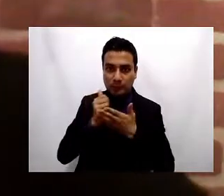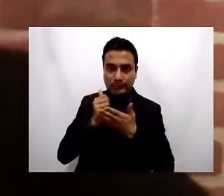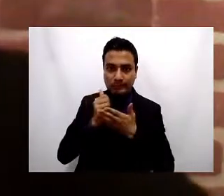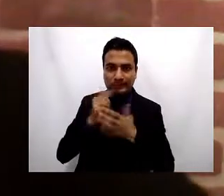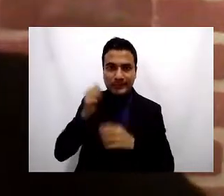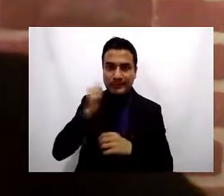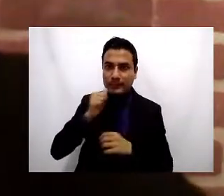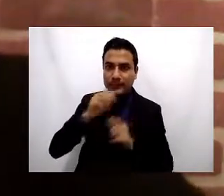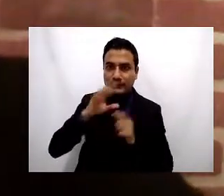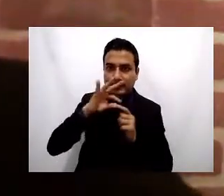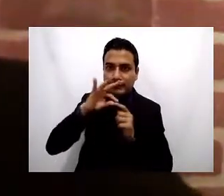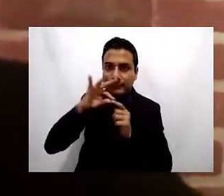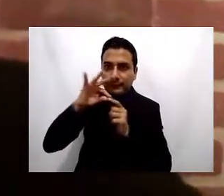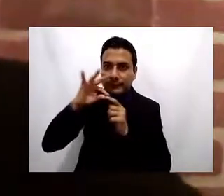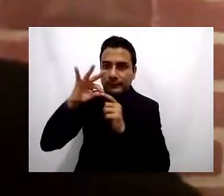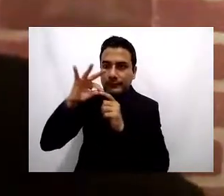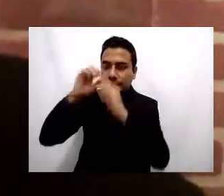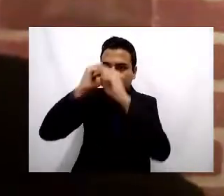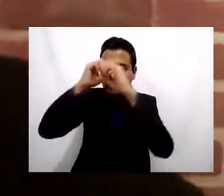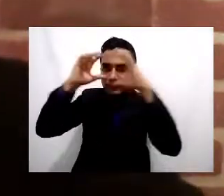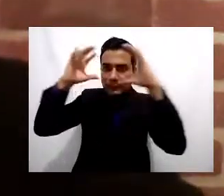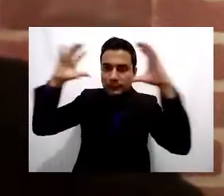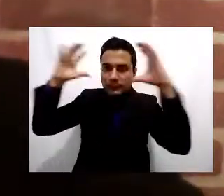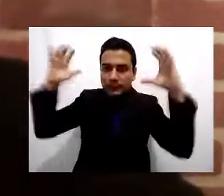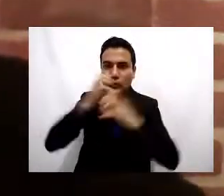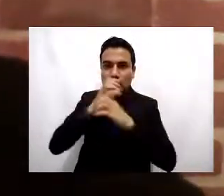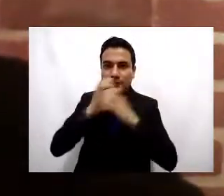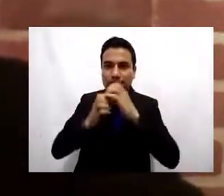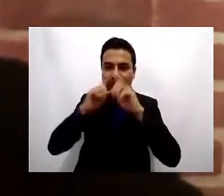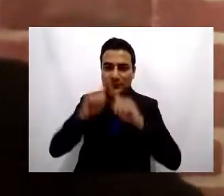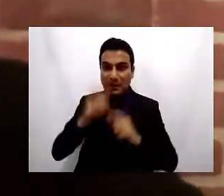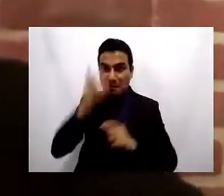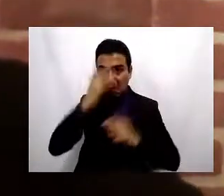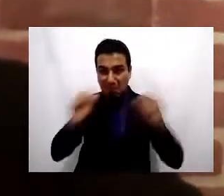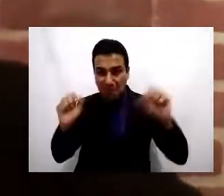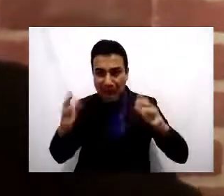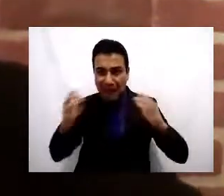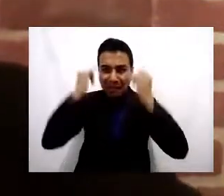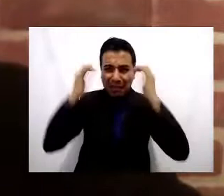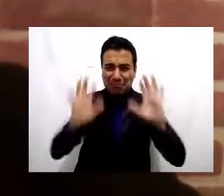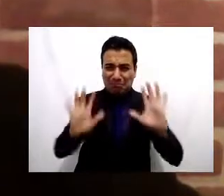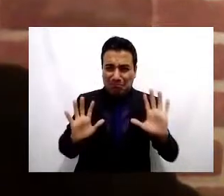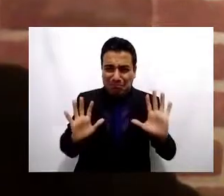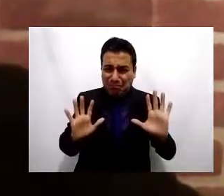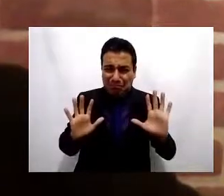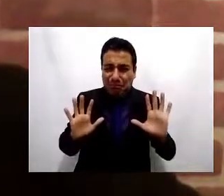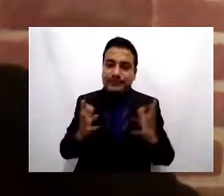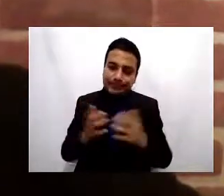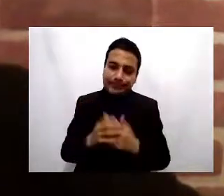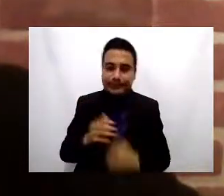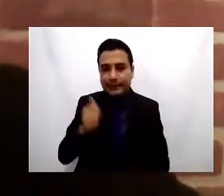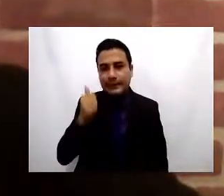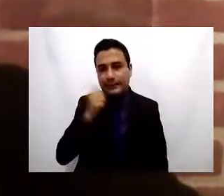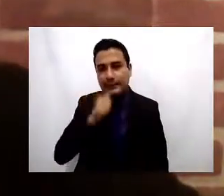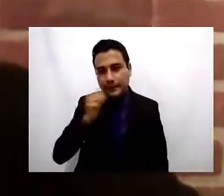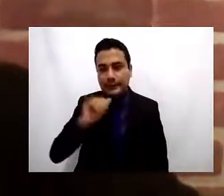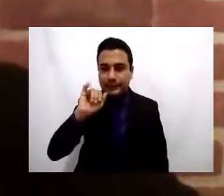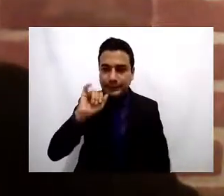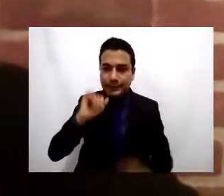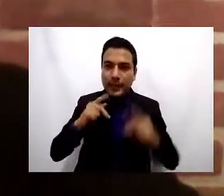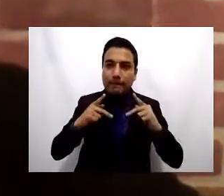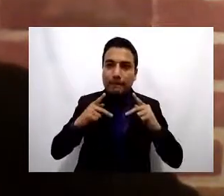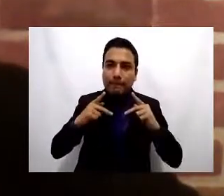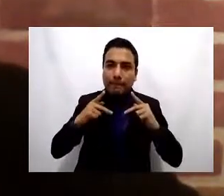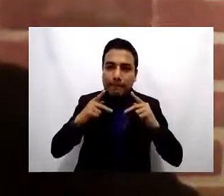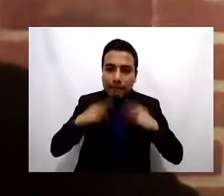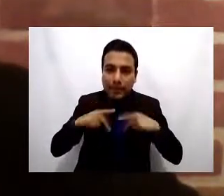pero sin magia ni esoterismo. Pero ojo, siempre ha estado presente cierta sospecha esotérica alrededor